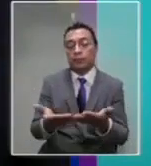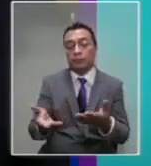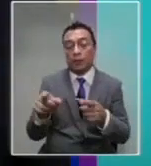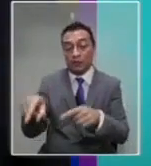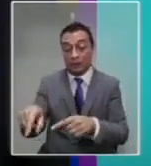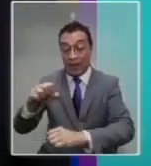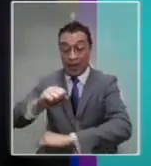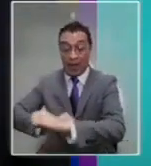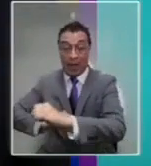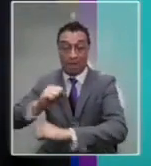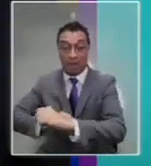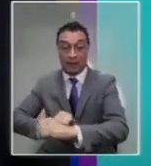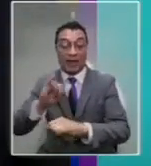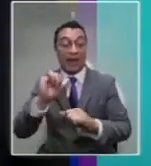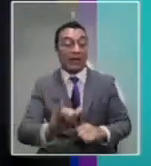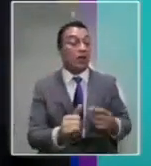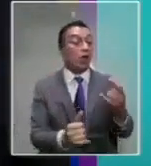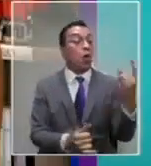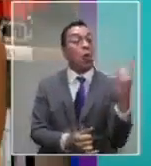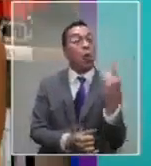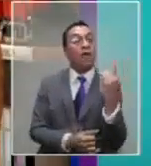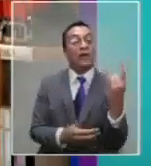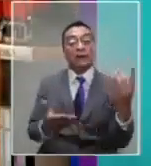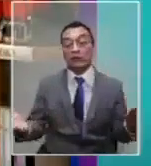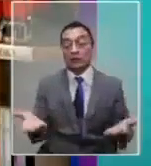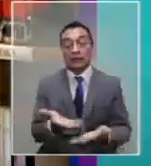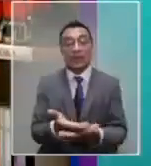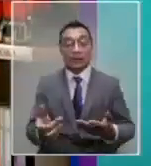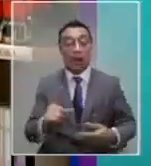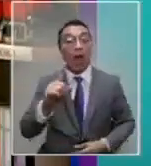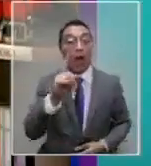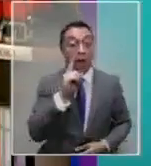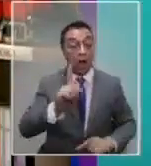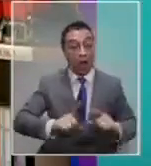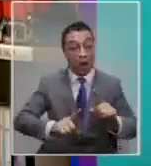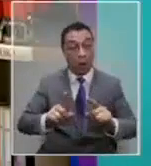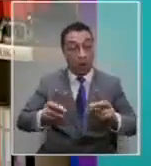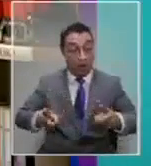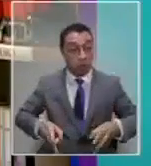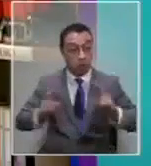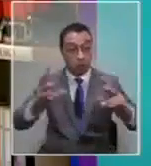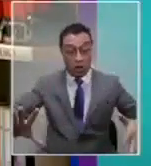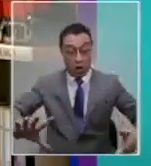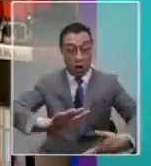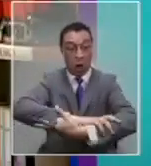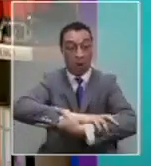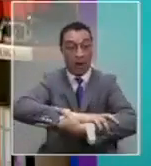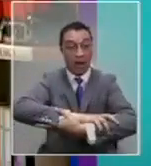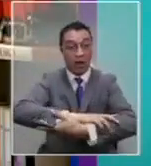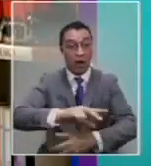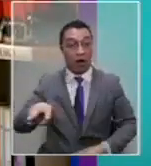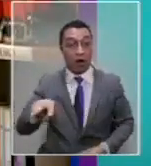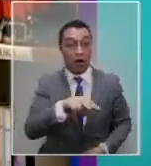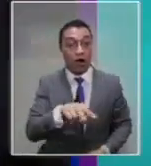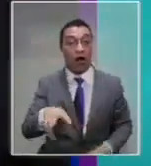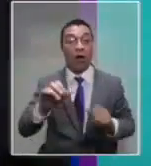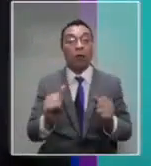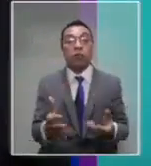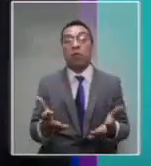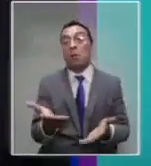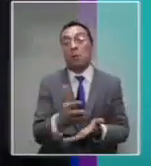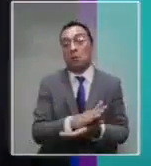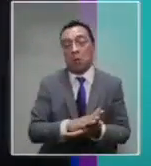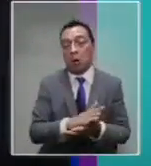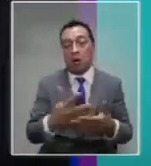relación entre las empresas y las universidades? ¿Existe alguna posibilidad de convenio en ese sentido para que en el fondo el